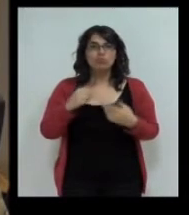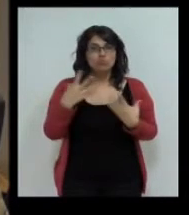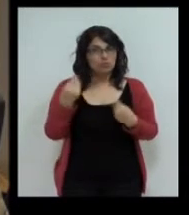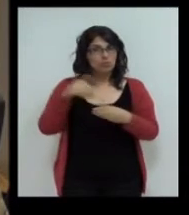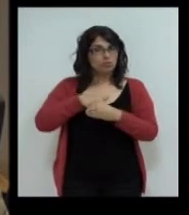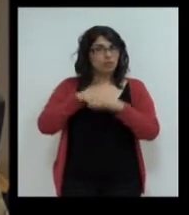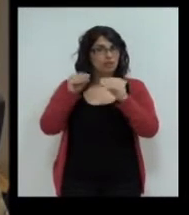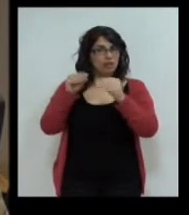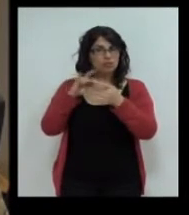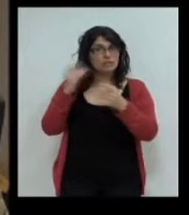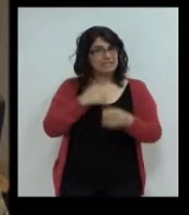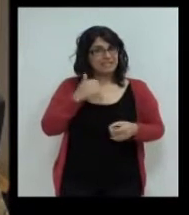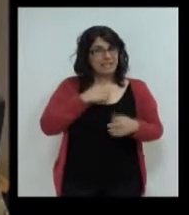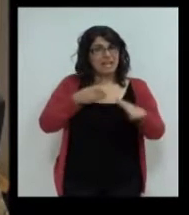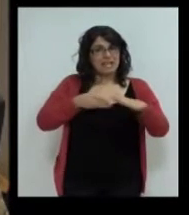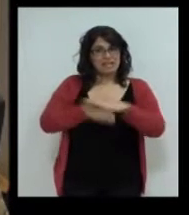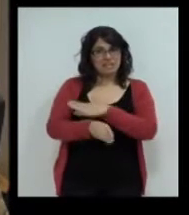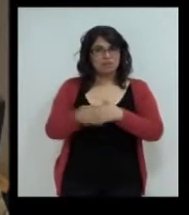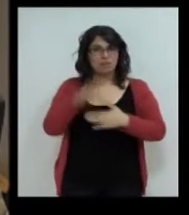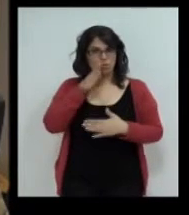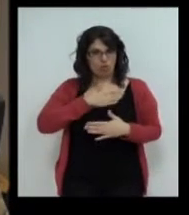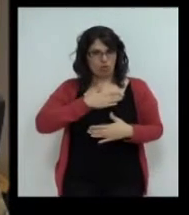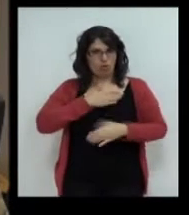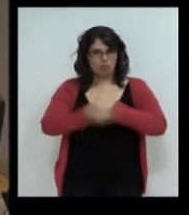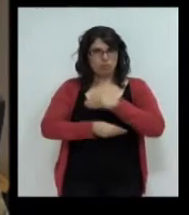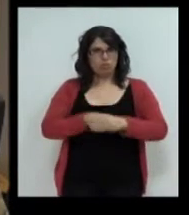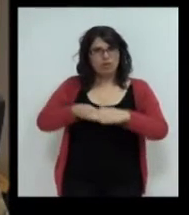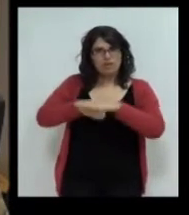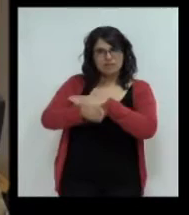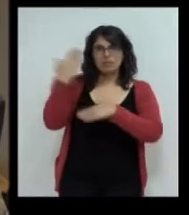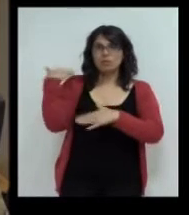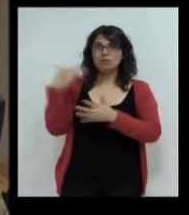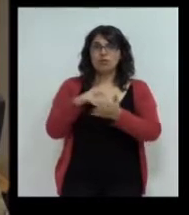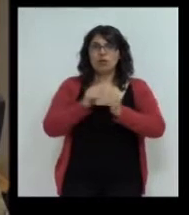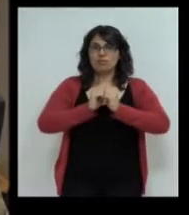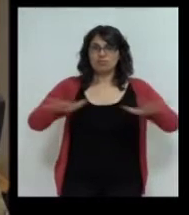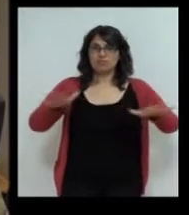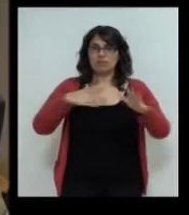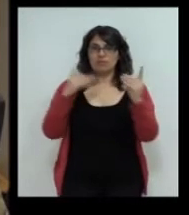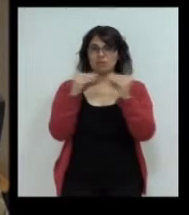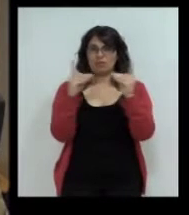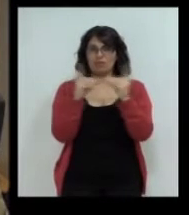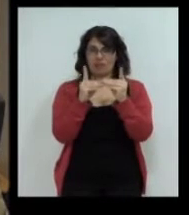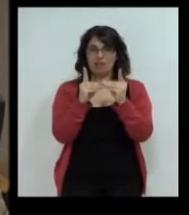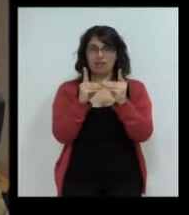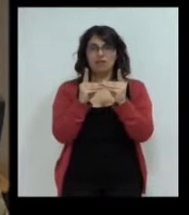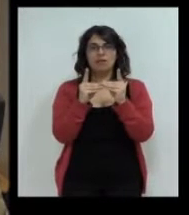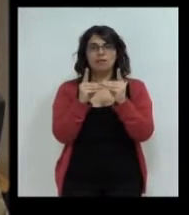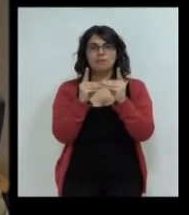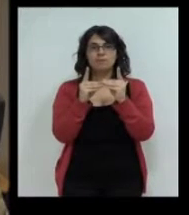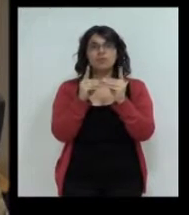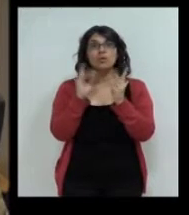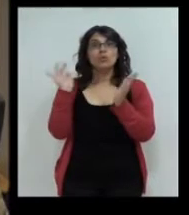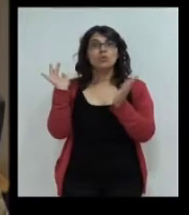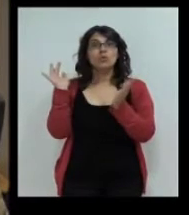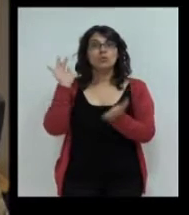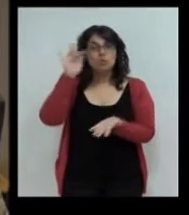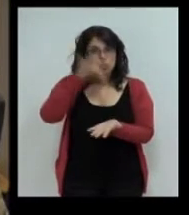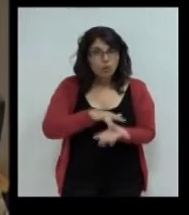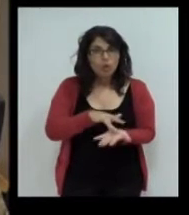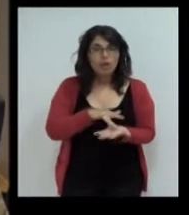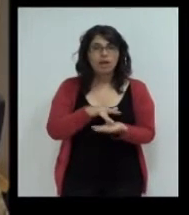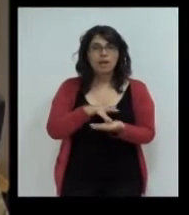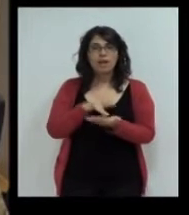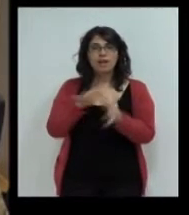que ya son accesibles, porque los hemos hecho accesibles cuando se han difundido por televisión digital terrestre, cuando llegan al